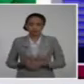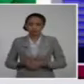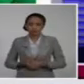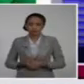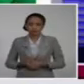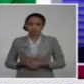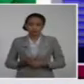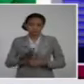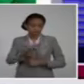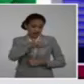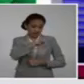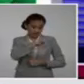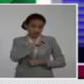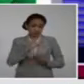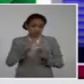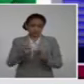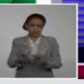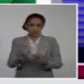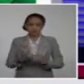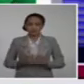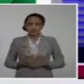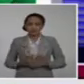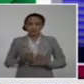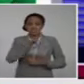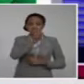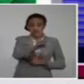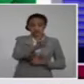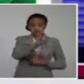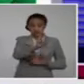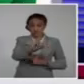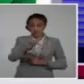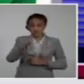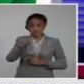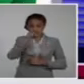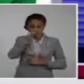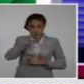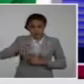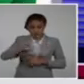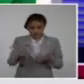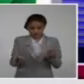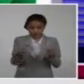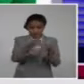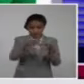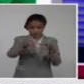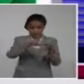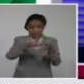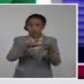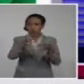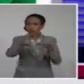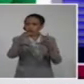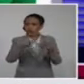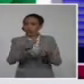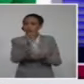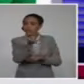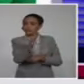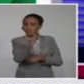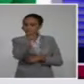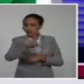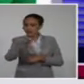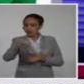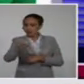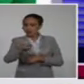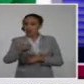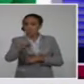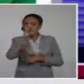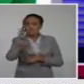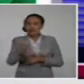los 166 en edades pediátricas, pues un total de 10 son menores de